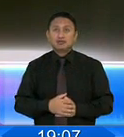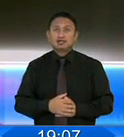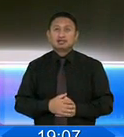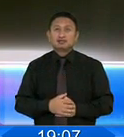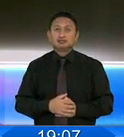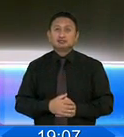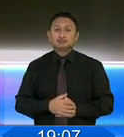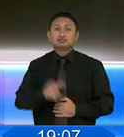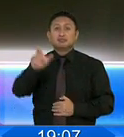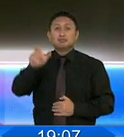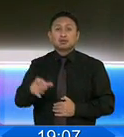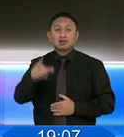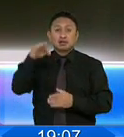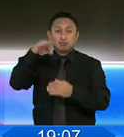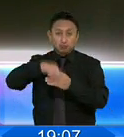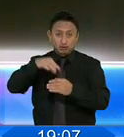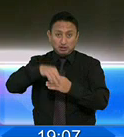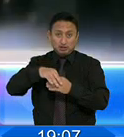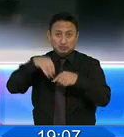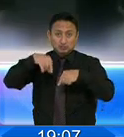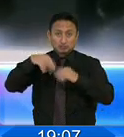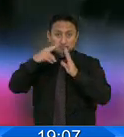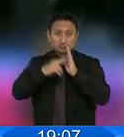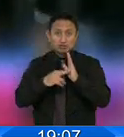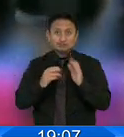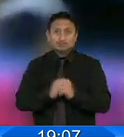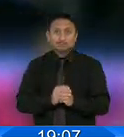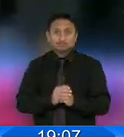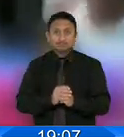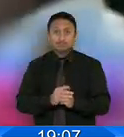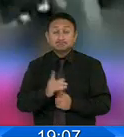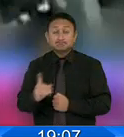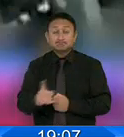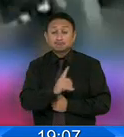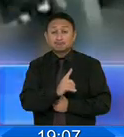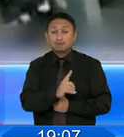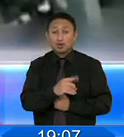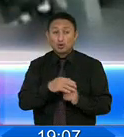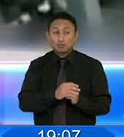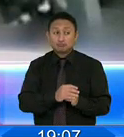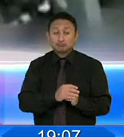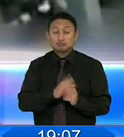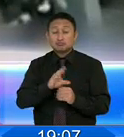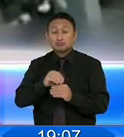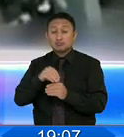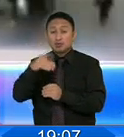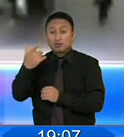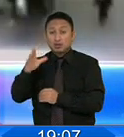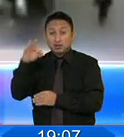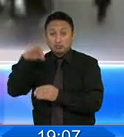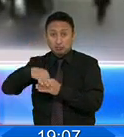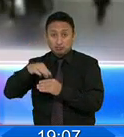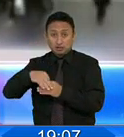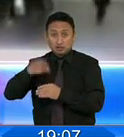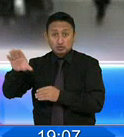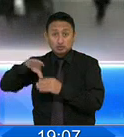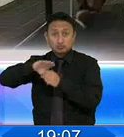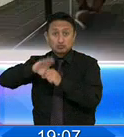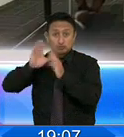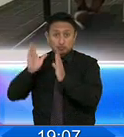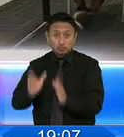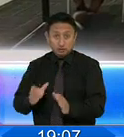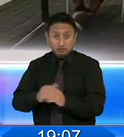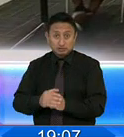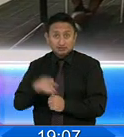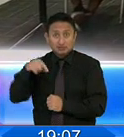está registrada en el padrón. Una de las dificultades para el sufragio en el exterior, comenta la cónsul general de Phoenix, son las